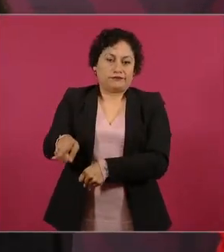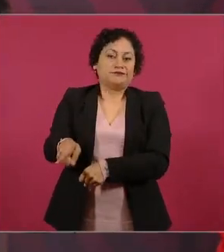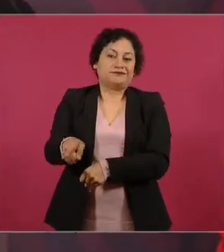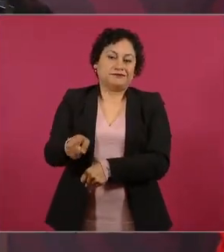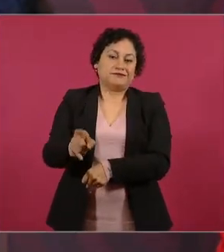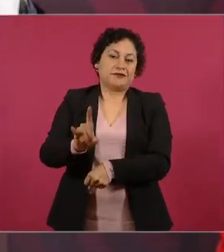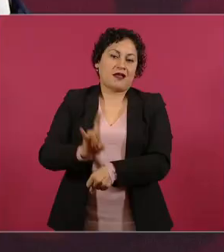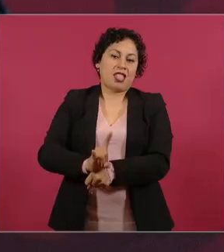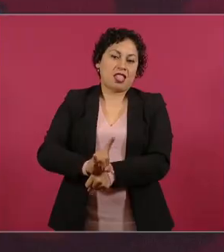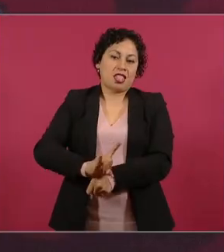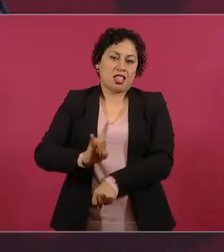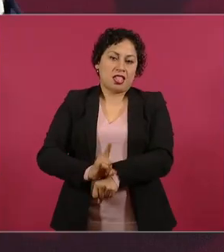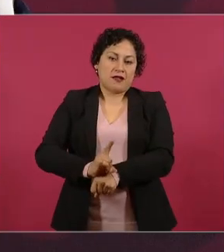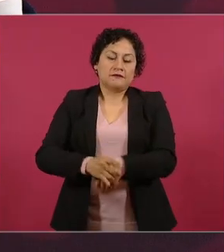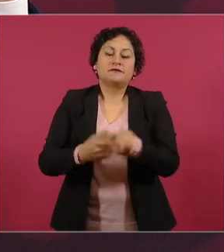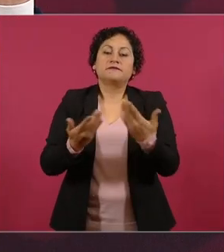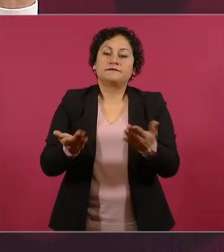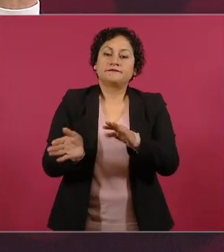Pero ahí está el señor,